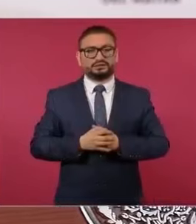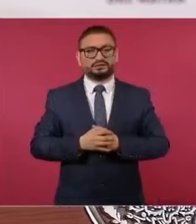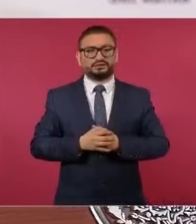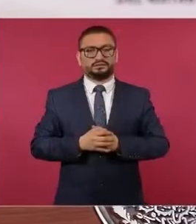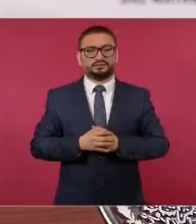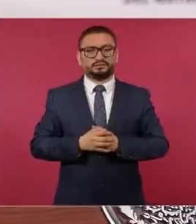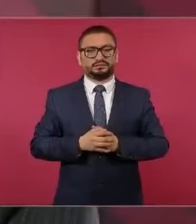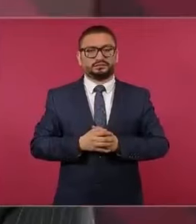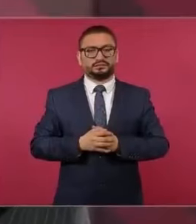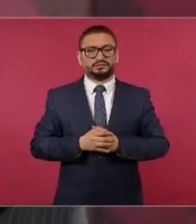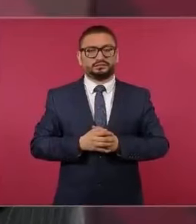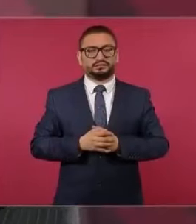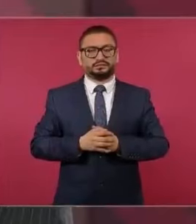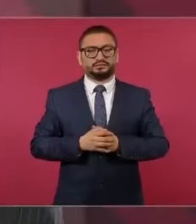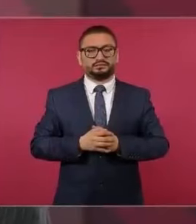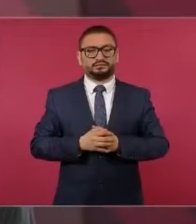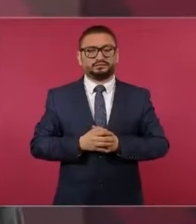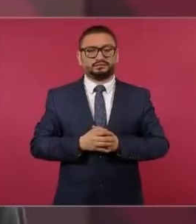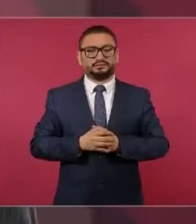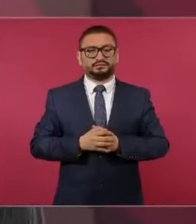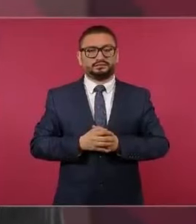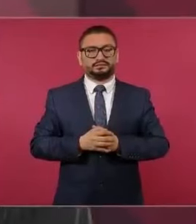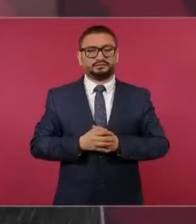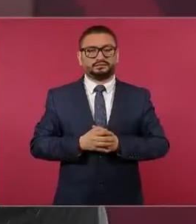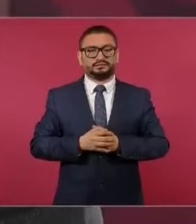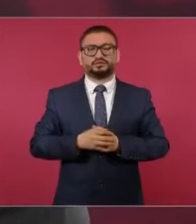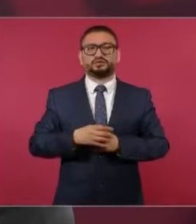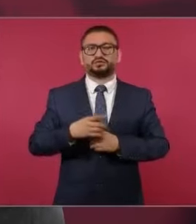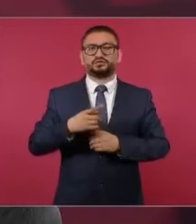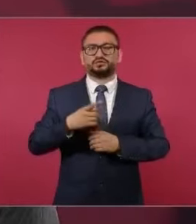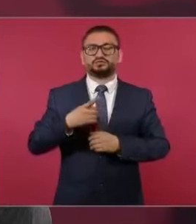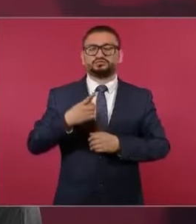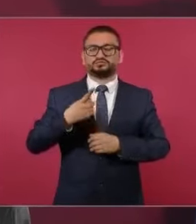aquí somos